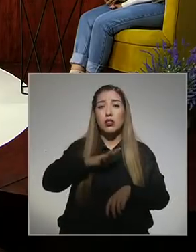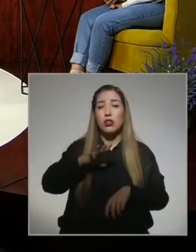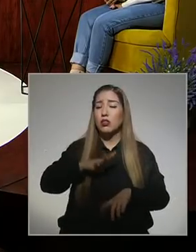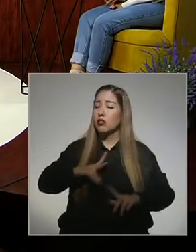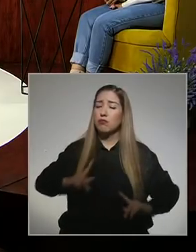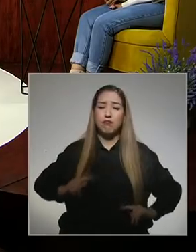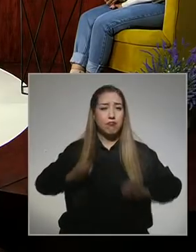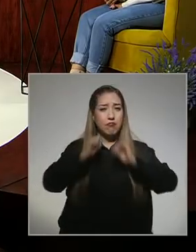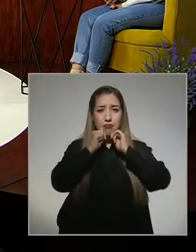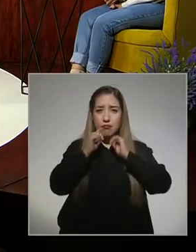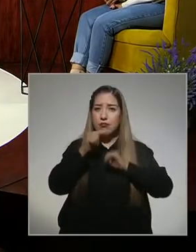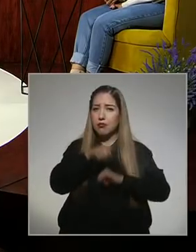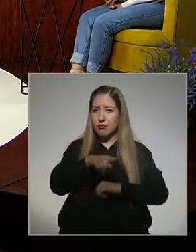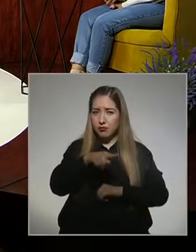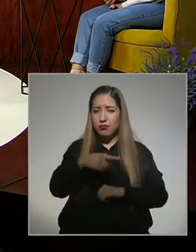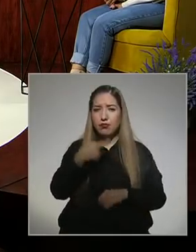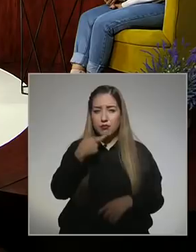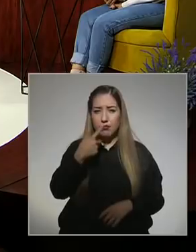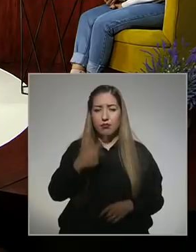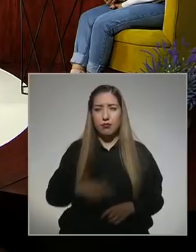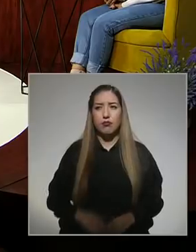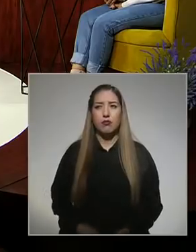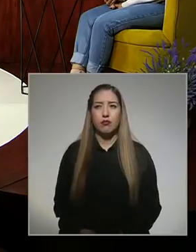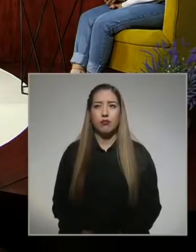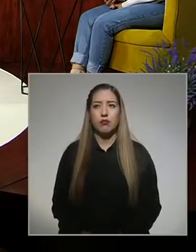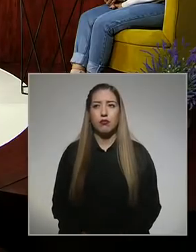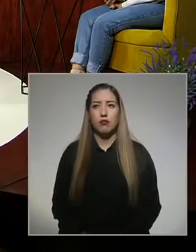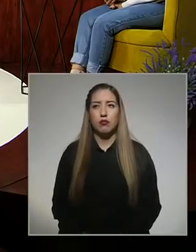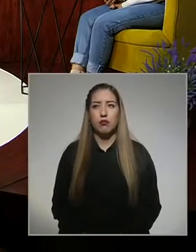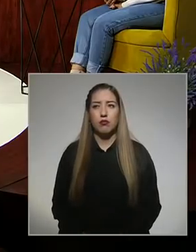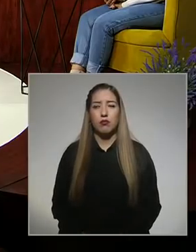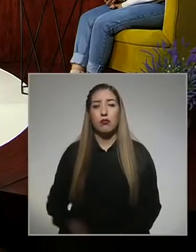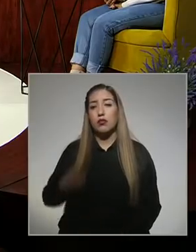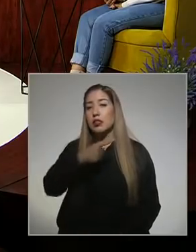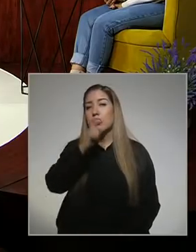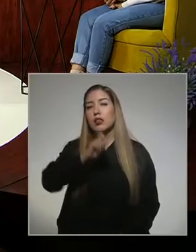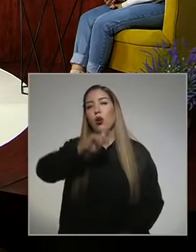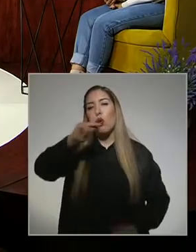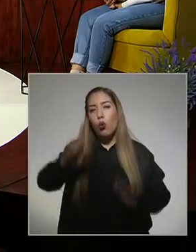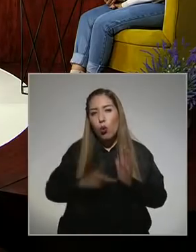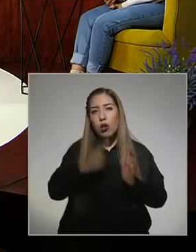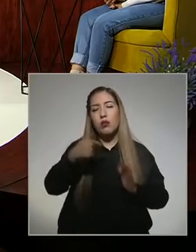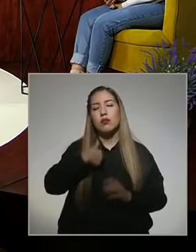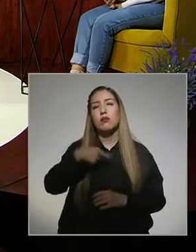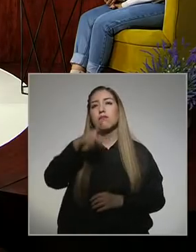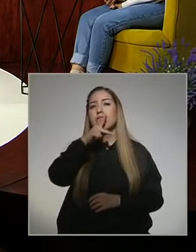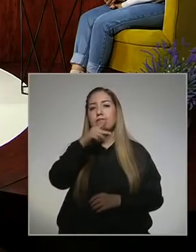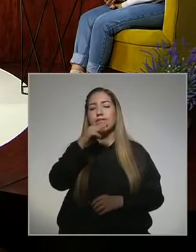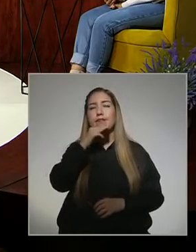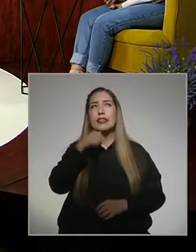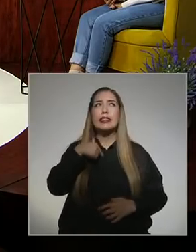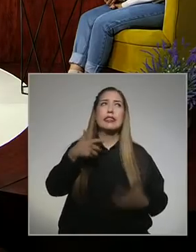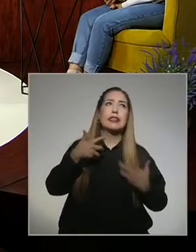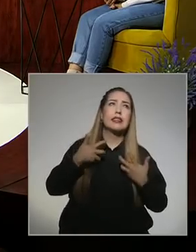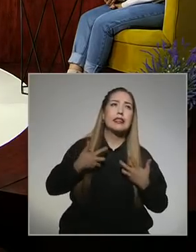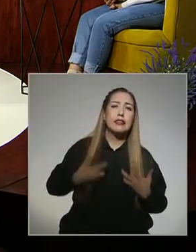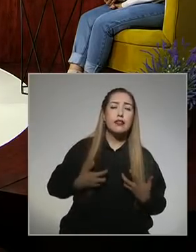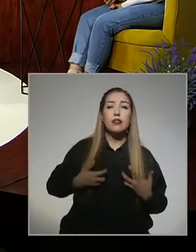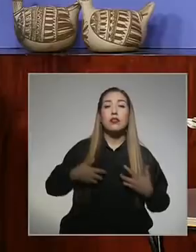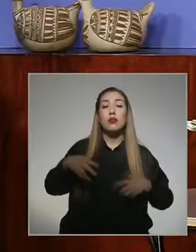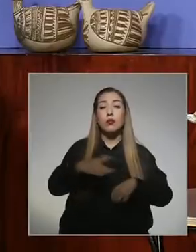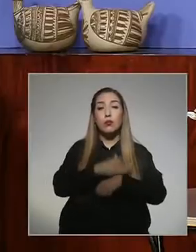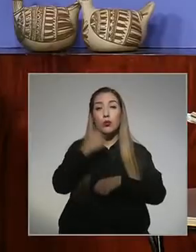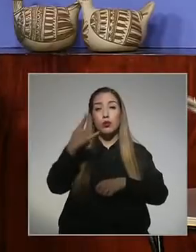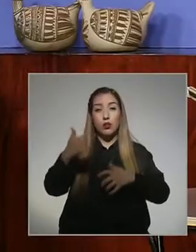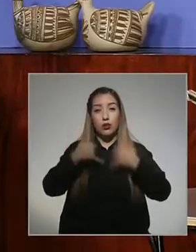importa, sí, ponlo en desventaja. Es que tiene que ver con mi angustia como padre. Así es. Es otra vez mi angustia como padre. Los contratos con adolescentes muchas